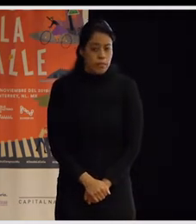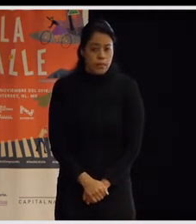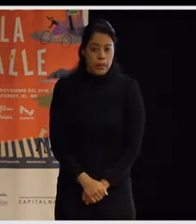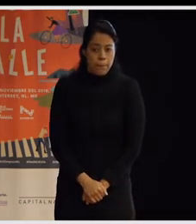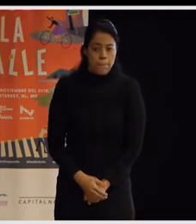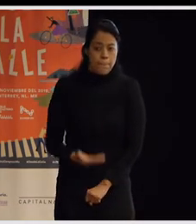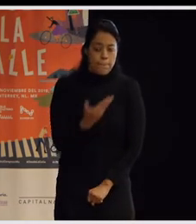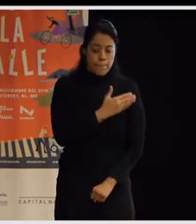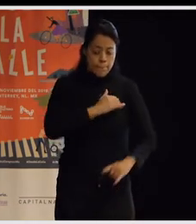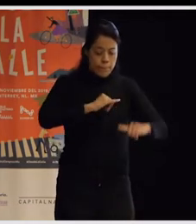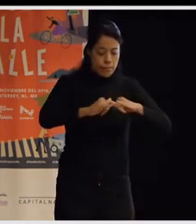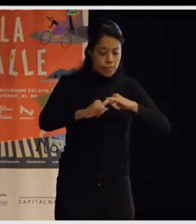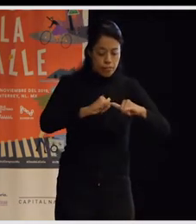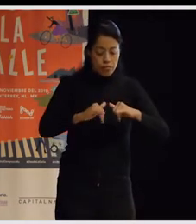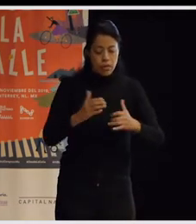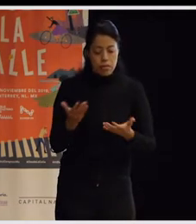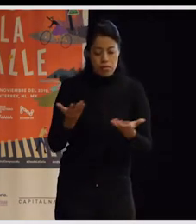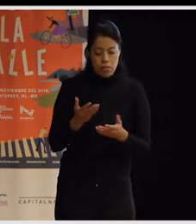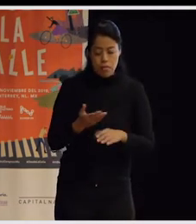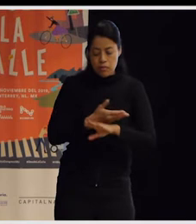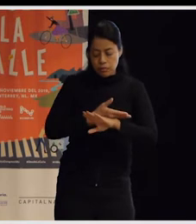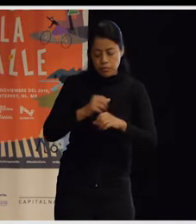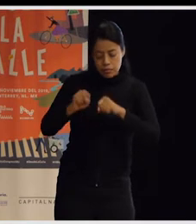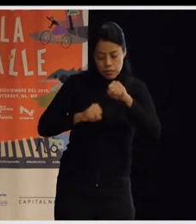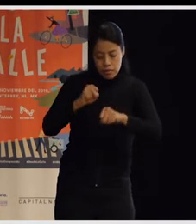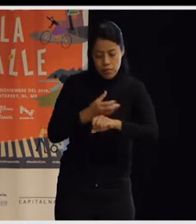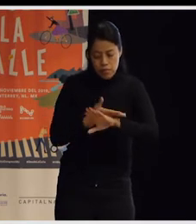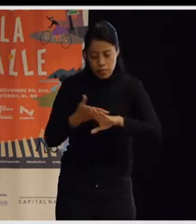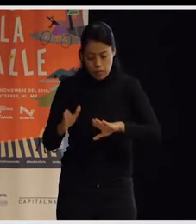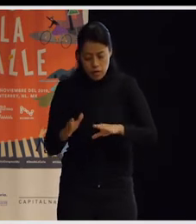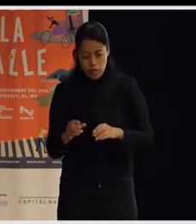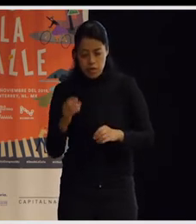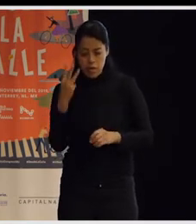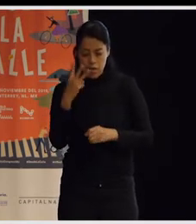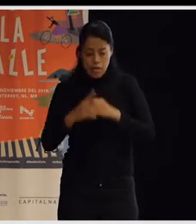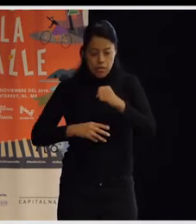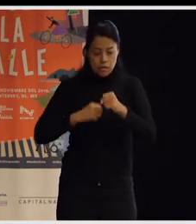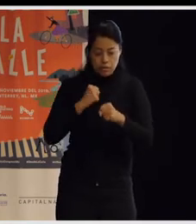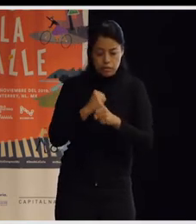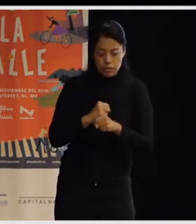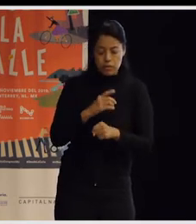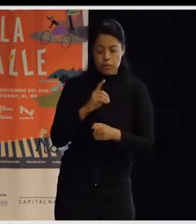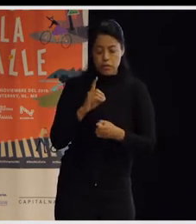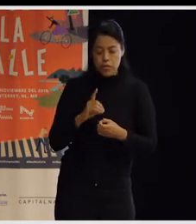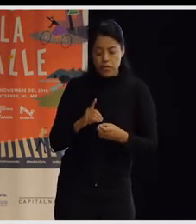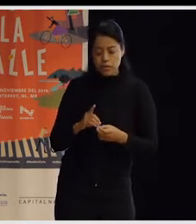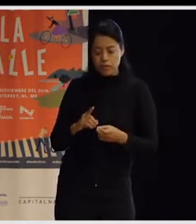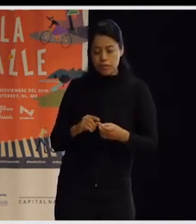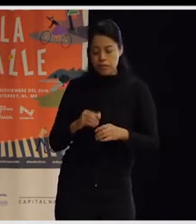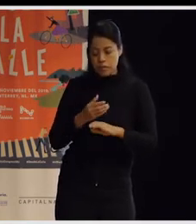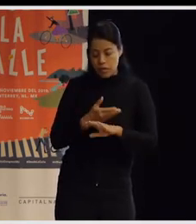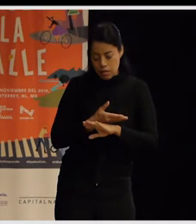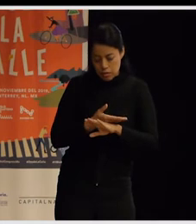bueno y ese es un mapa que estamos haciendo con la bici blanca tenemos de los últimos tres años donde han sido colocadas las bicicletas